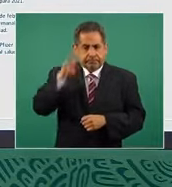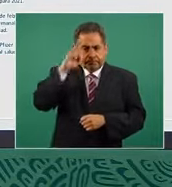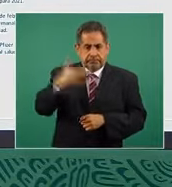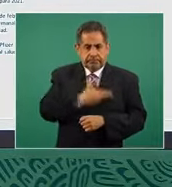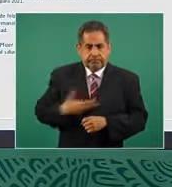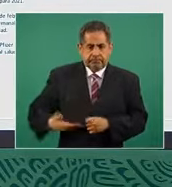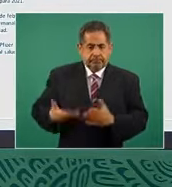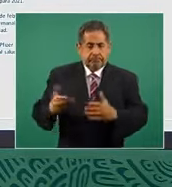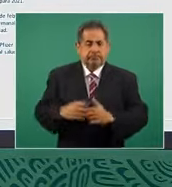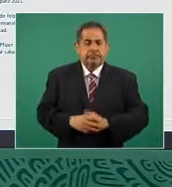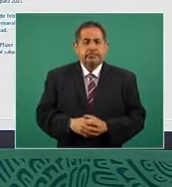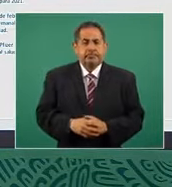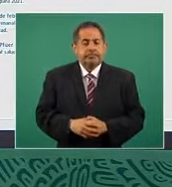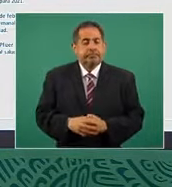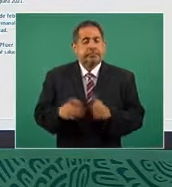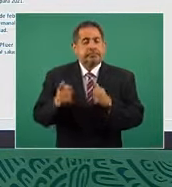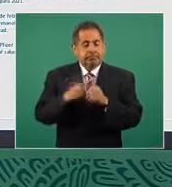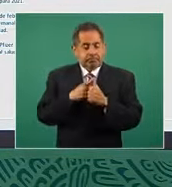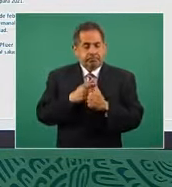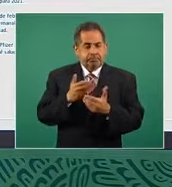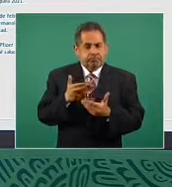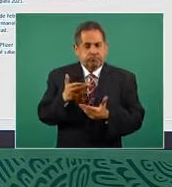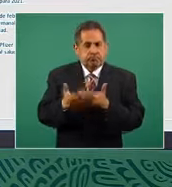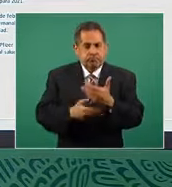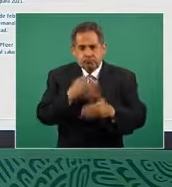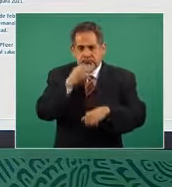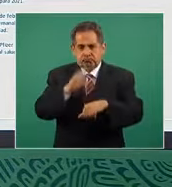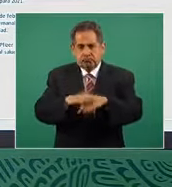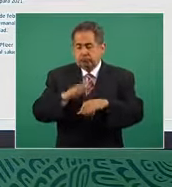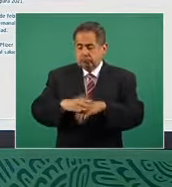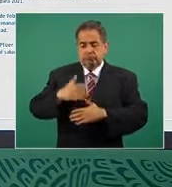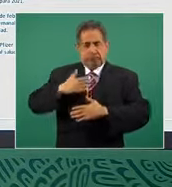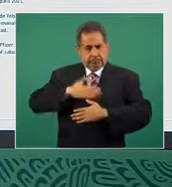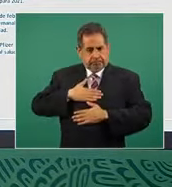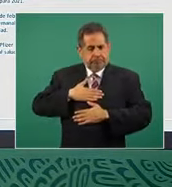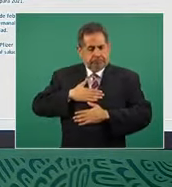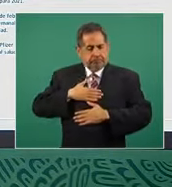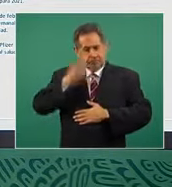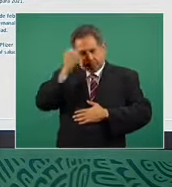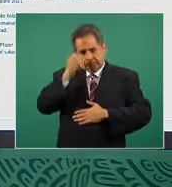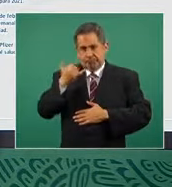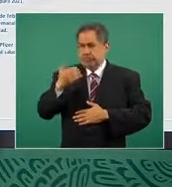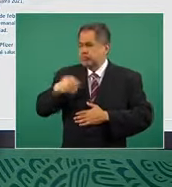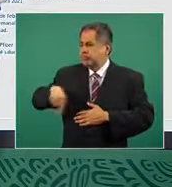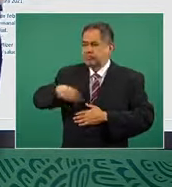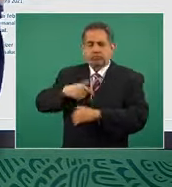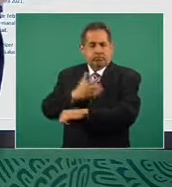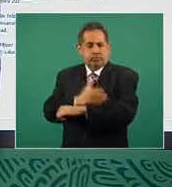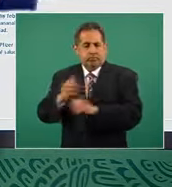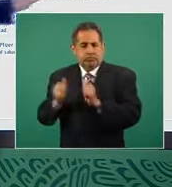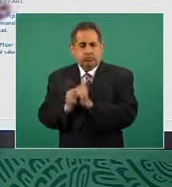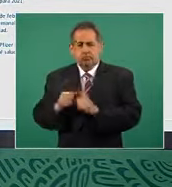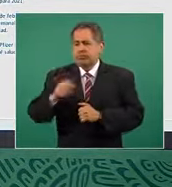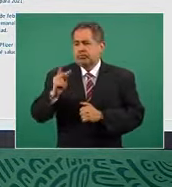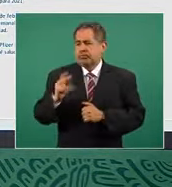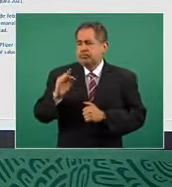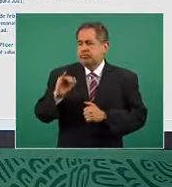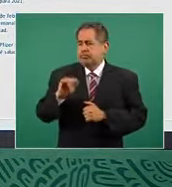presidente, en primer término deseo transmitir a nombre propio y de los colaboradores de Pfizer